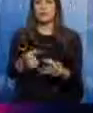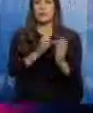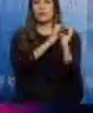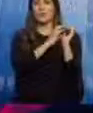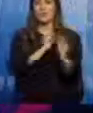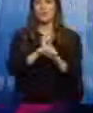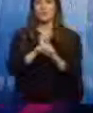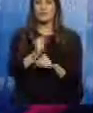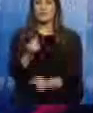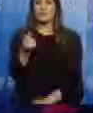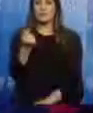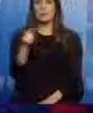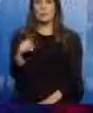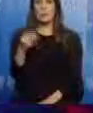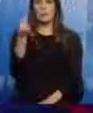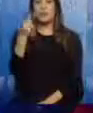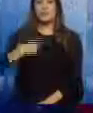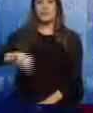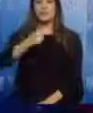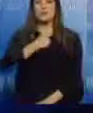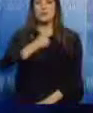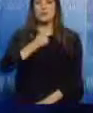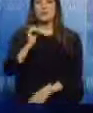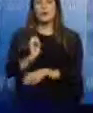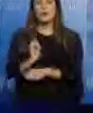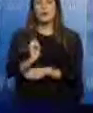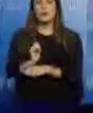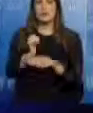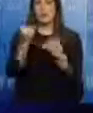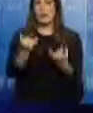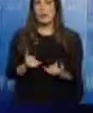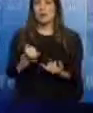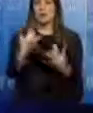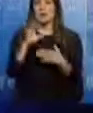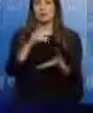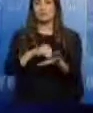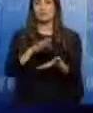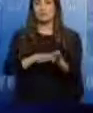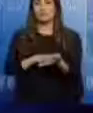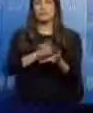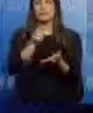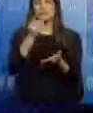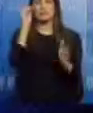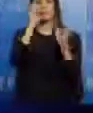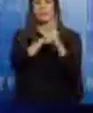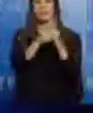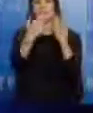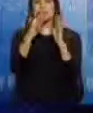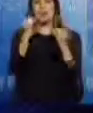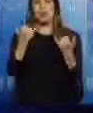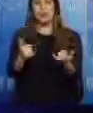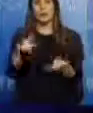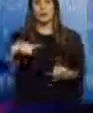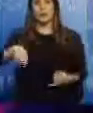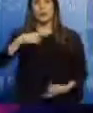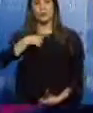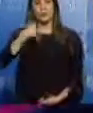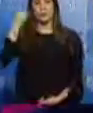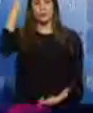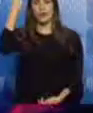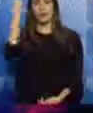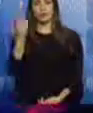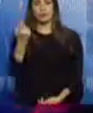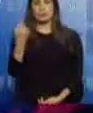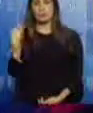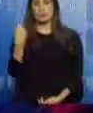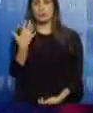obligatorio. Esta es plata del pueblo ecuatoriano y ya está hecho el respectivo débito. Algunos oficiales pasivos tienen el derecho de poner las acciones jurídicas